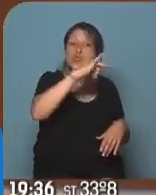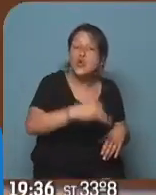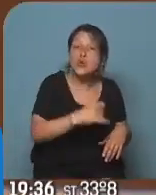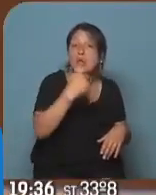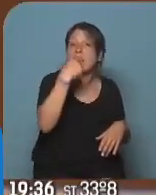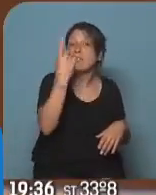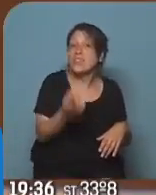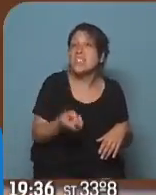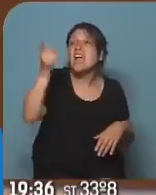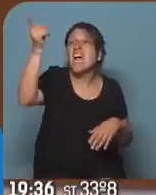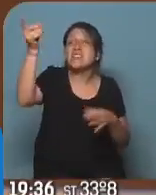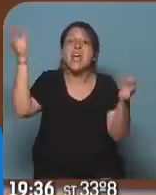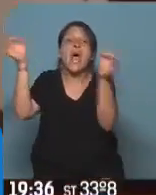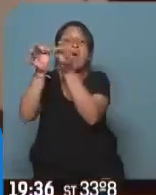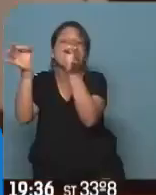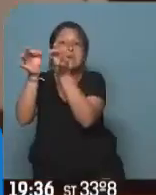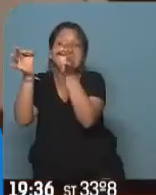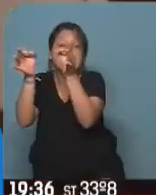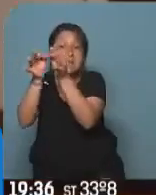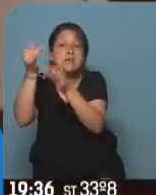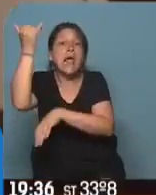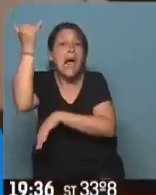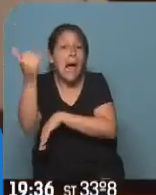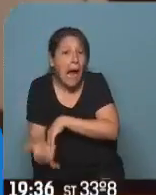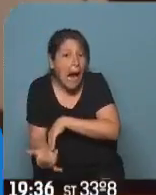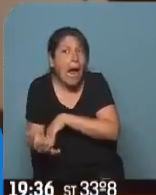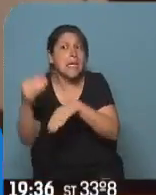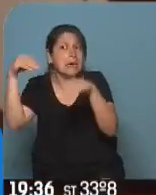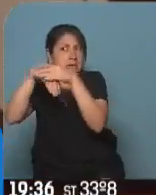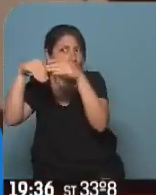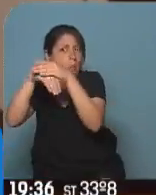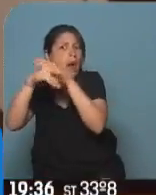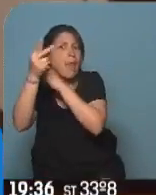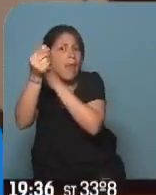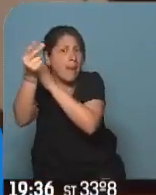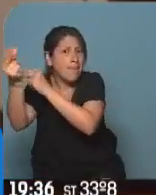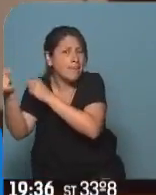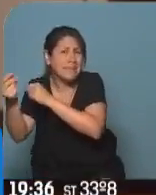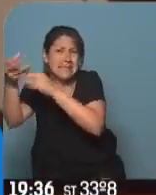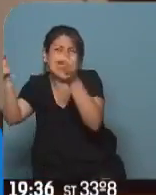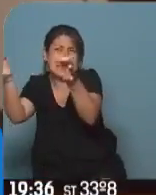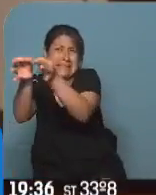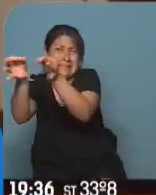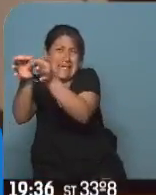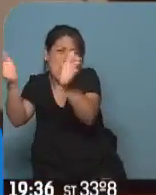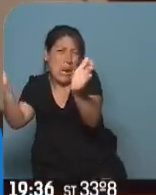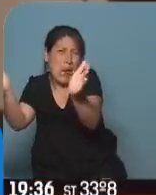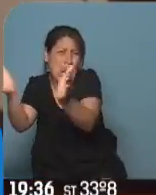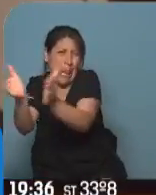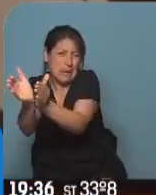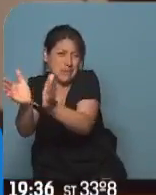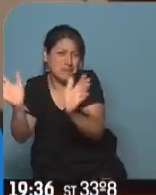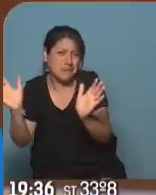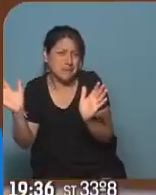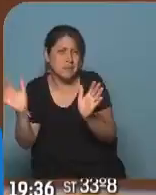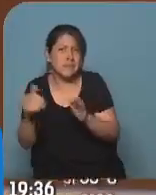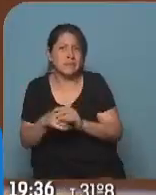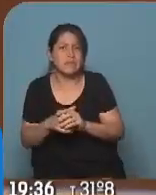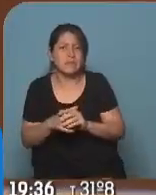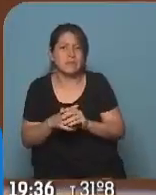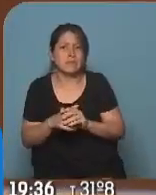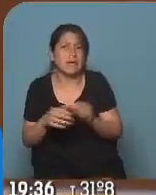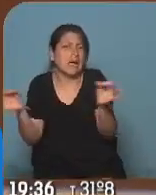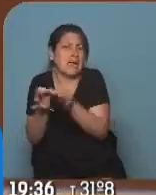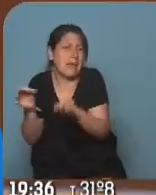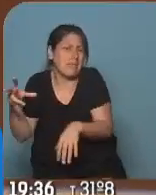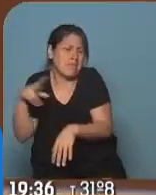isla paradisíaca del Caribe. Que es una isla muy chiquita, que debe tener 3 kilómetros de largo, no más. Muy exclusiva, donde ha estado,